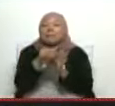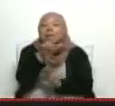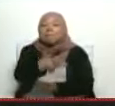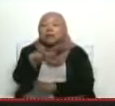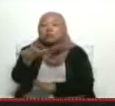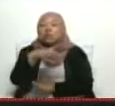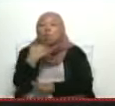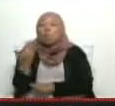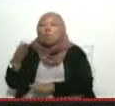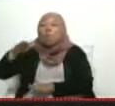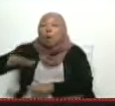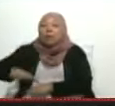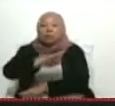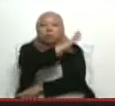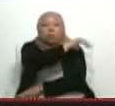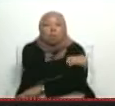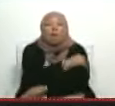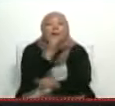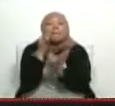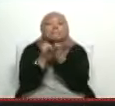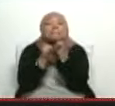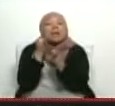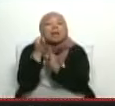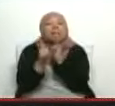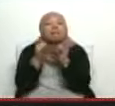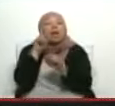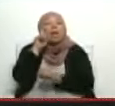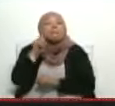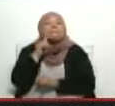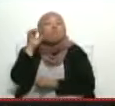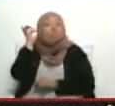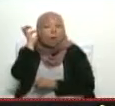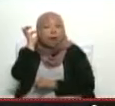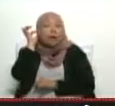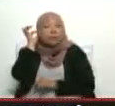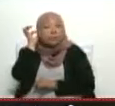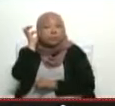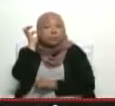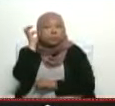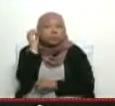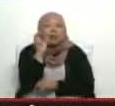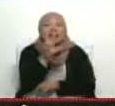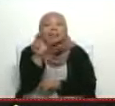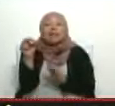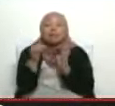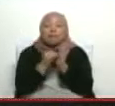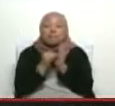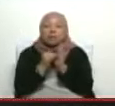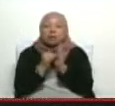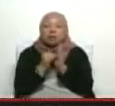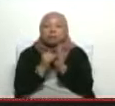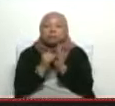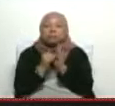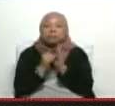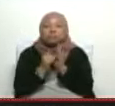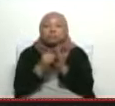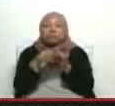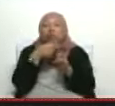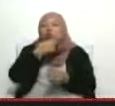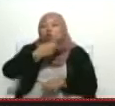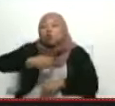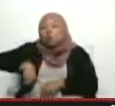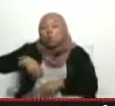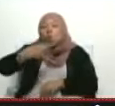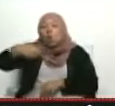en Palestina, bebés, mujeres embarazadas, 30.000 en apenas noviembre,